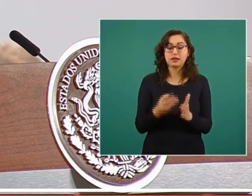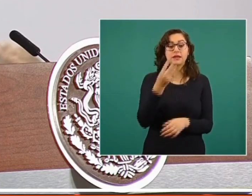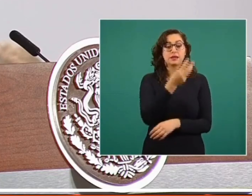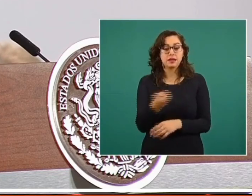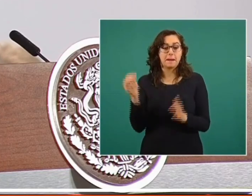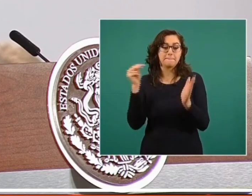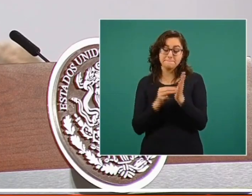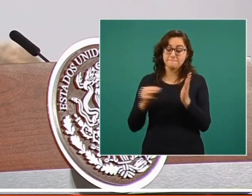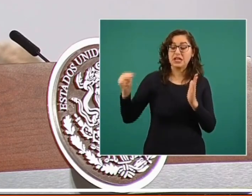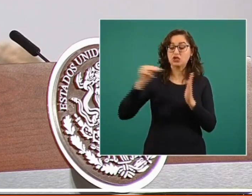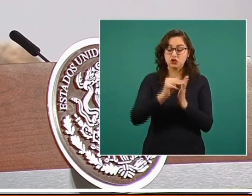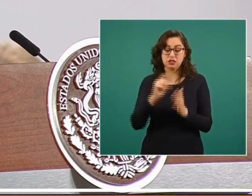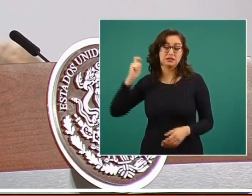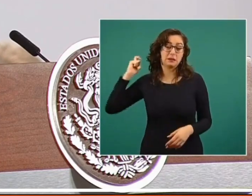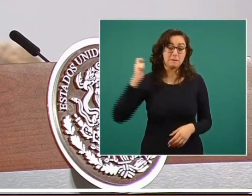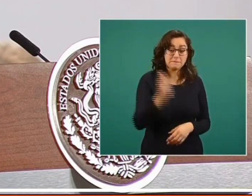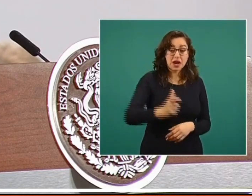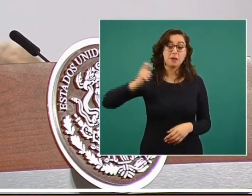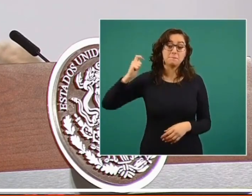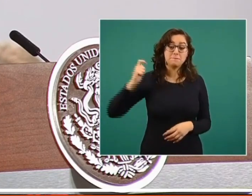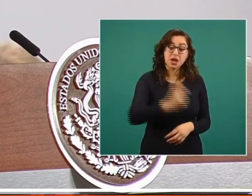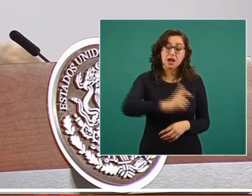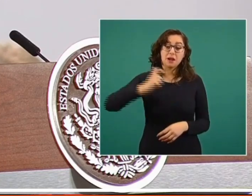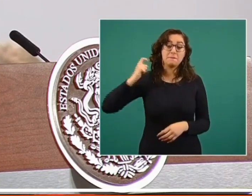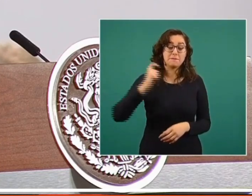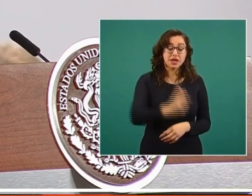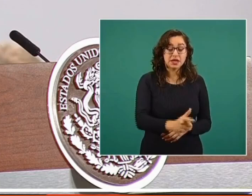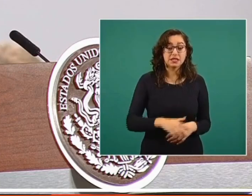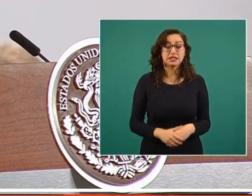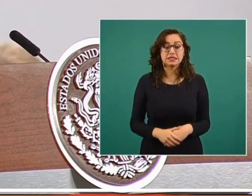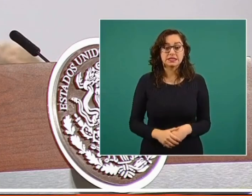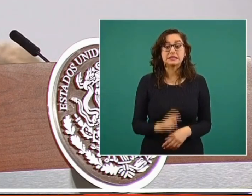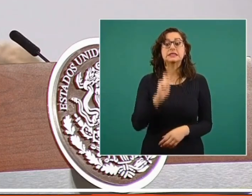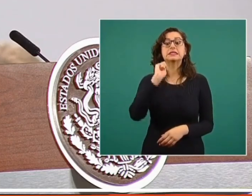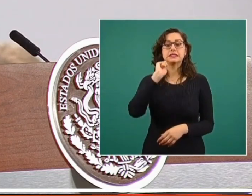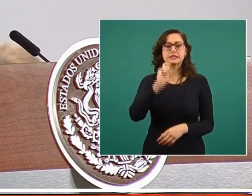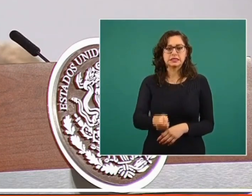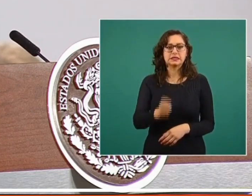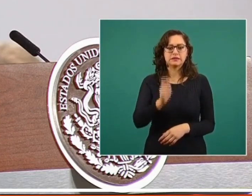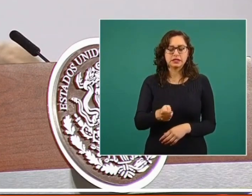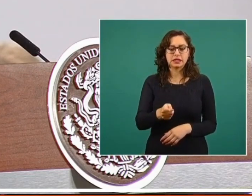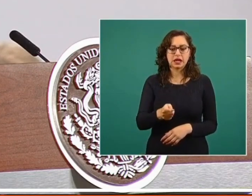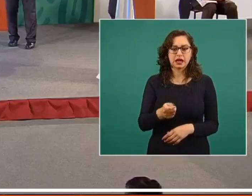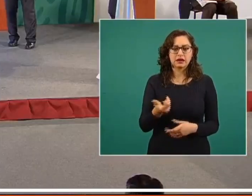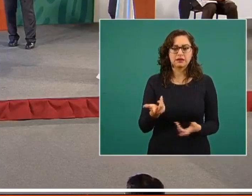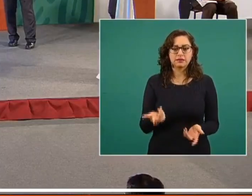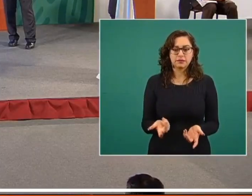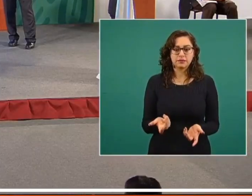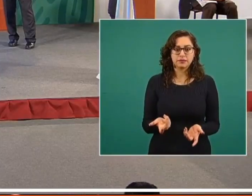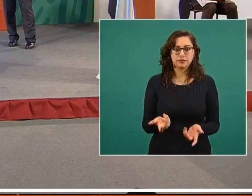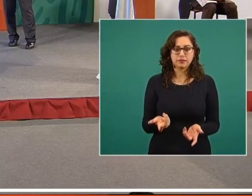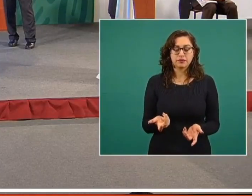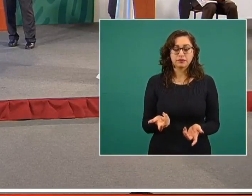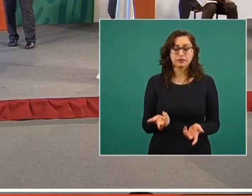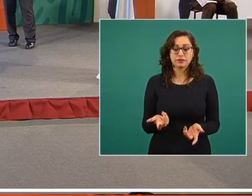266,300 millones de pesos. Esto significa que será tomado en